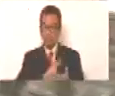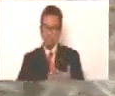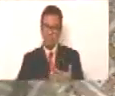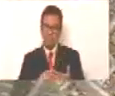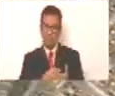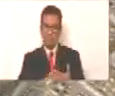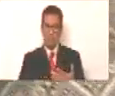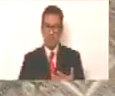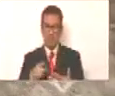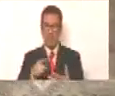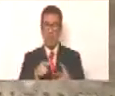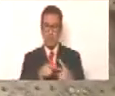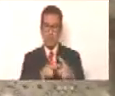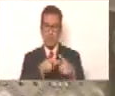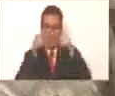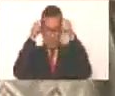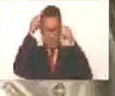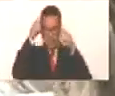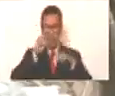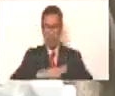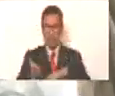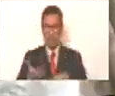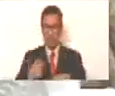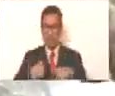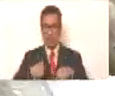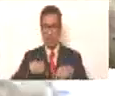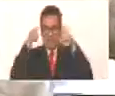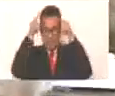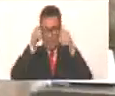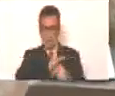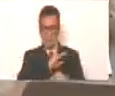Chávez, porque Chávez me fortalece.